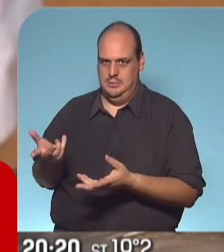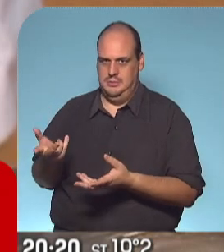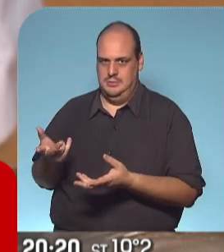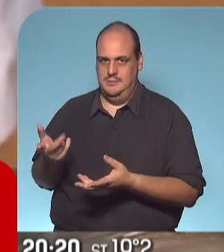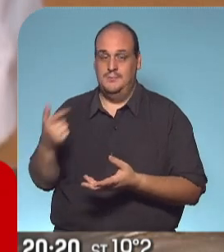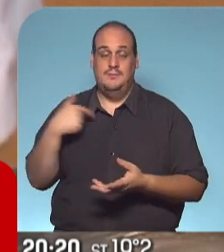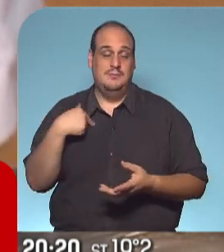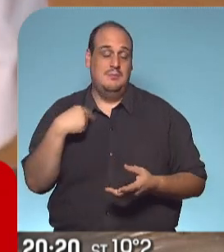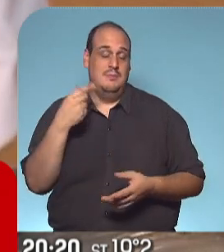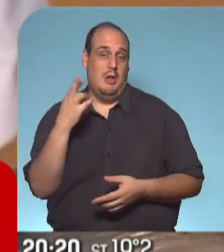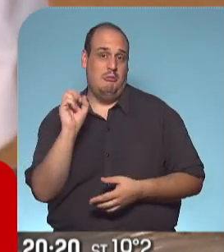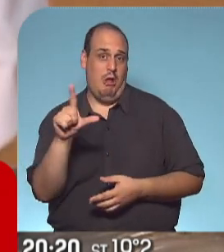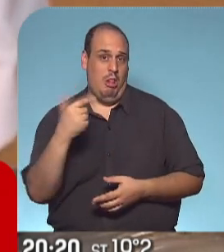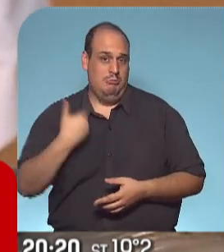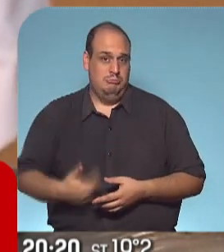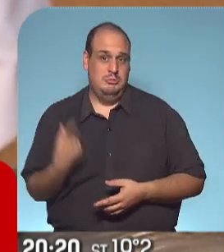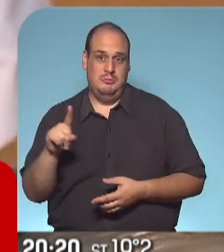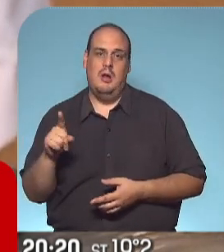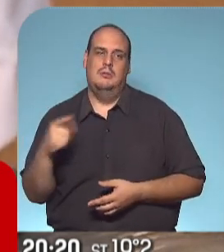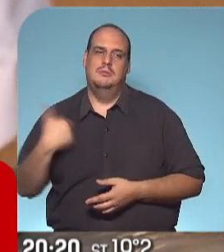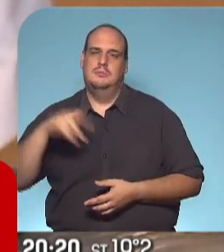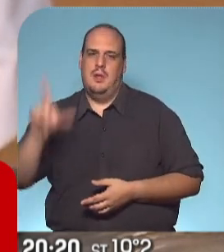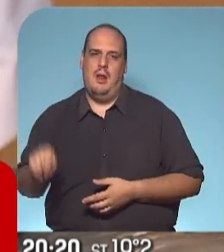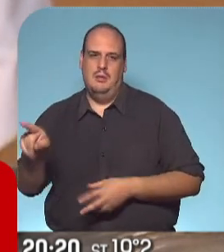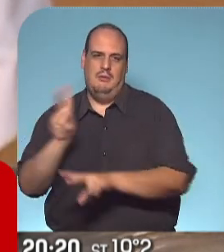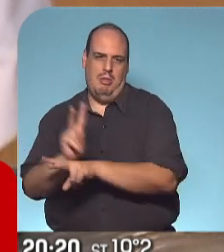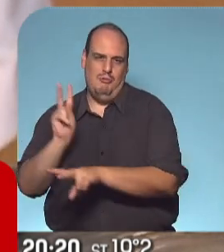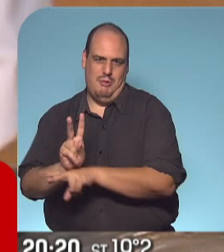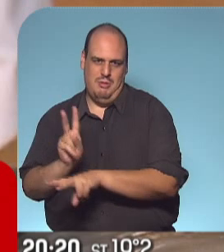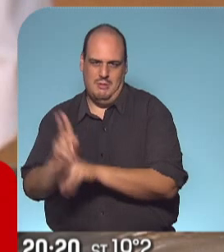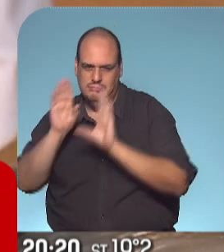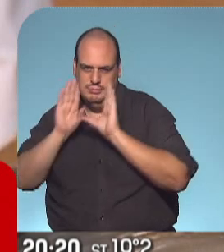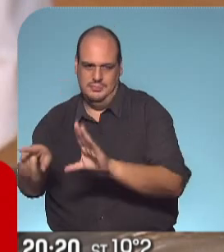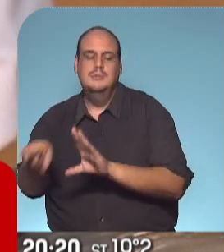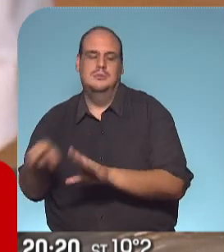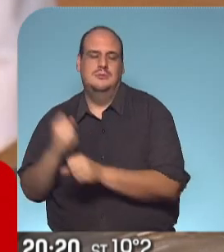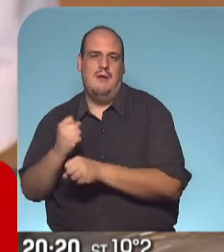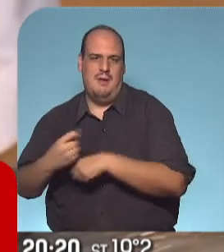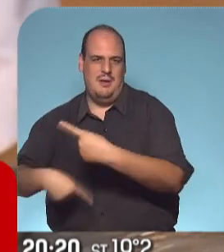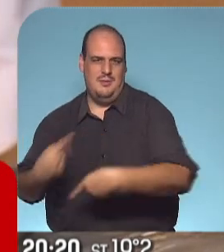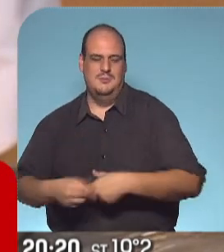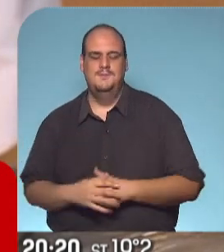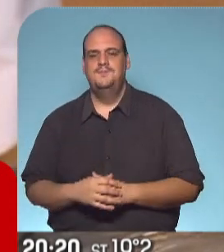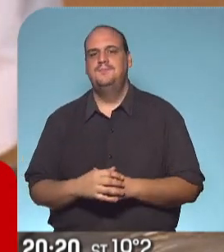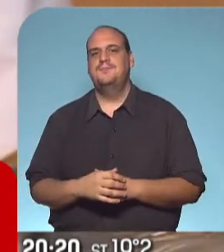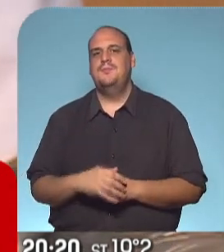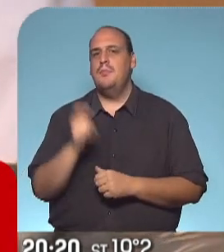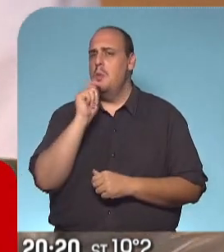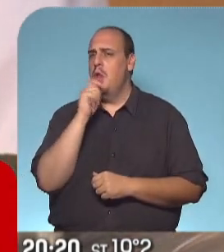Mi función es defender los intereses de las argentinas y de los argentinos, y en eso estamos trabajando. ¿Y sigue siendo